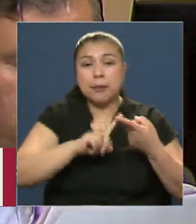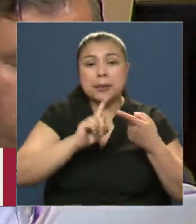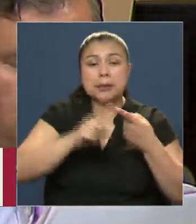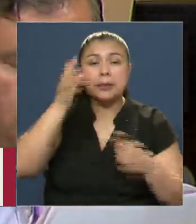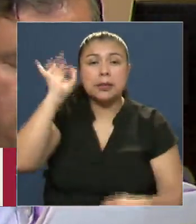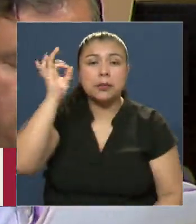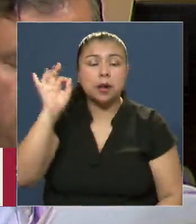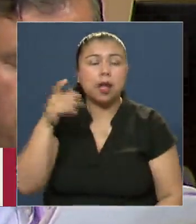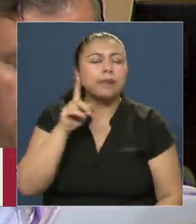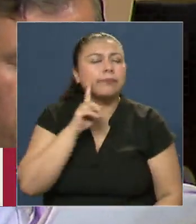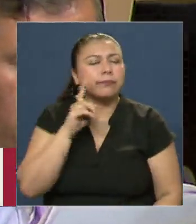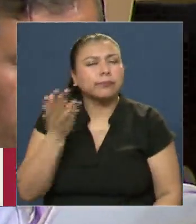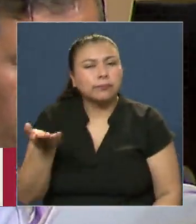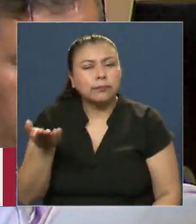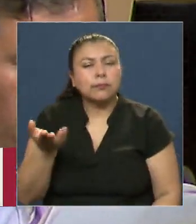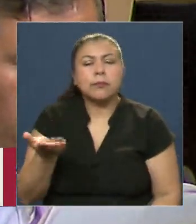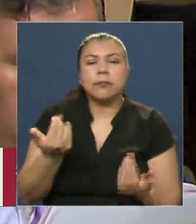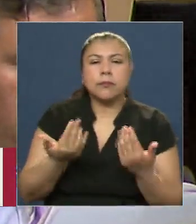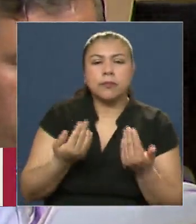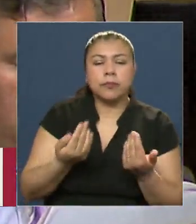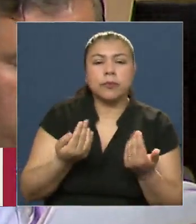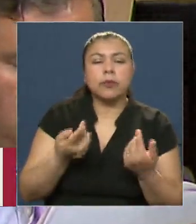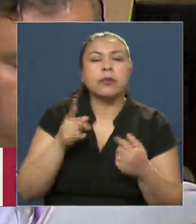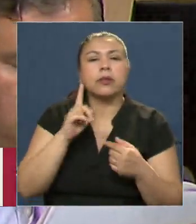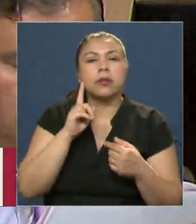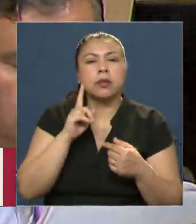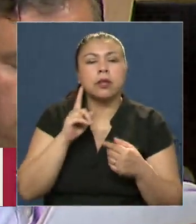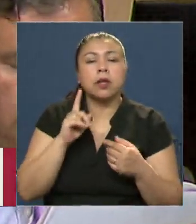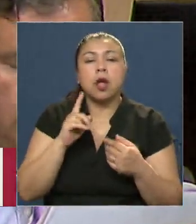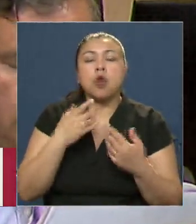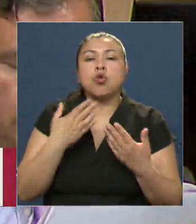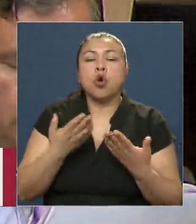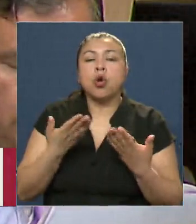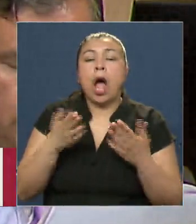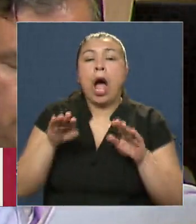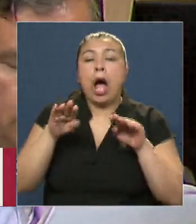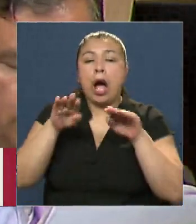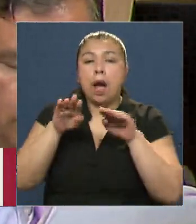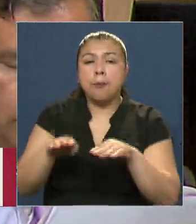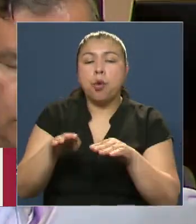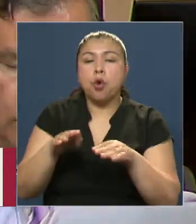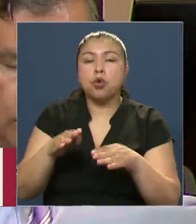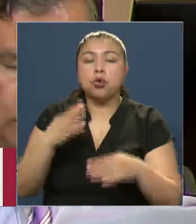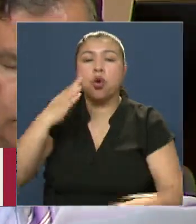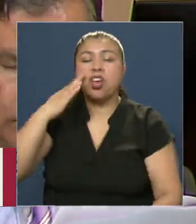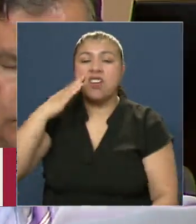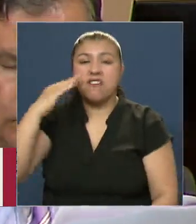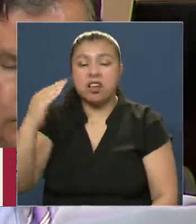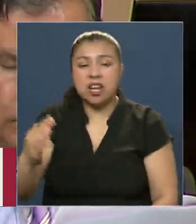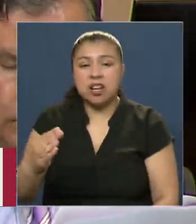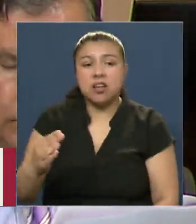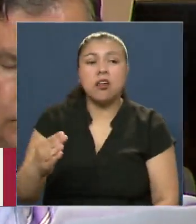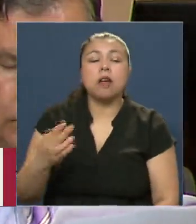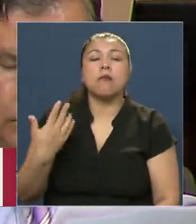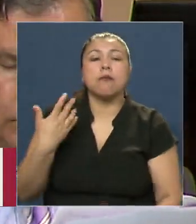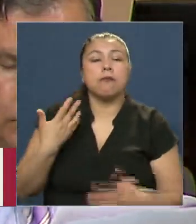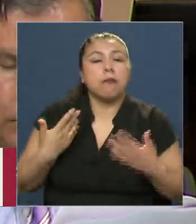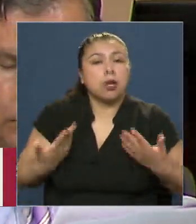quienes además requiere que cuenten con los privilegios y